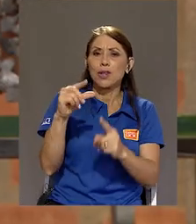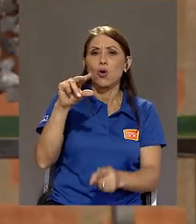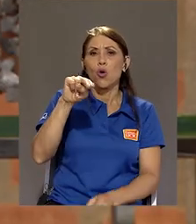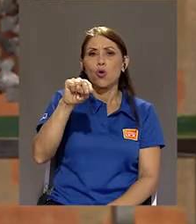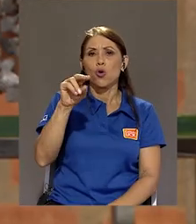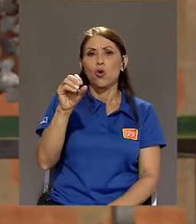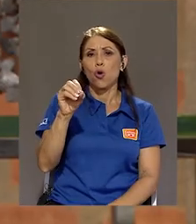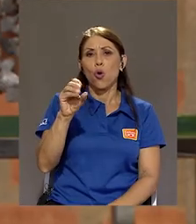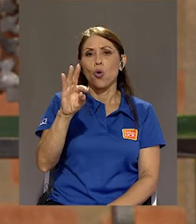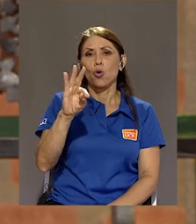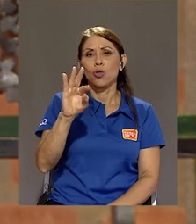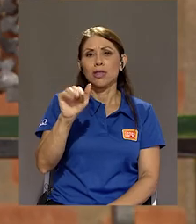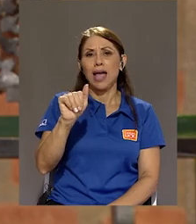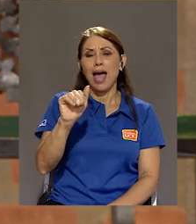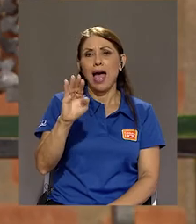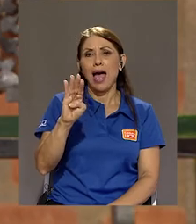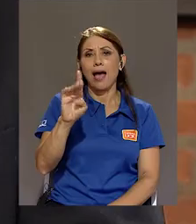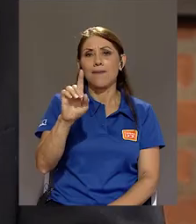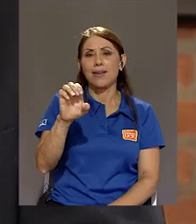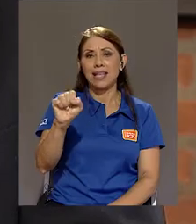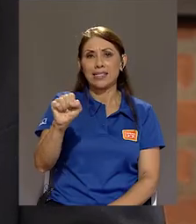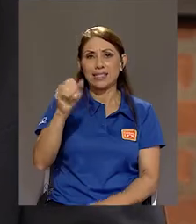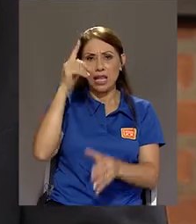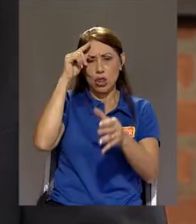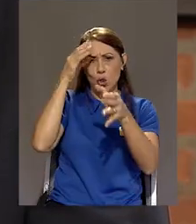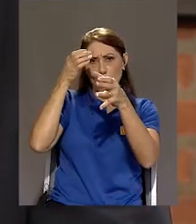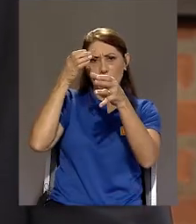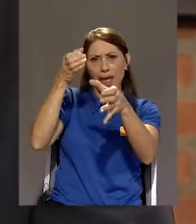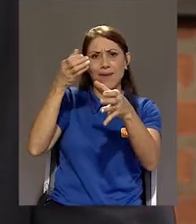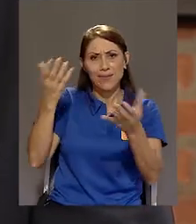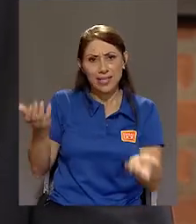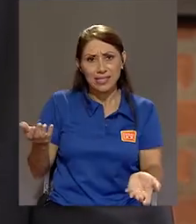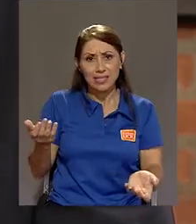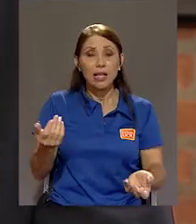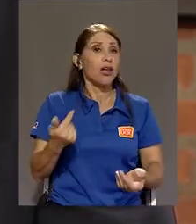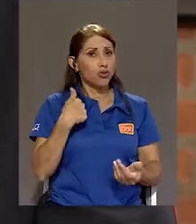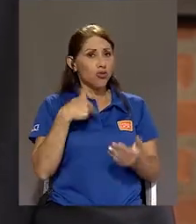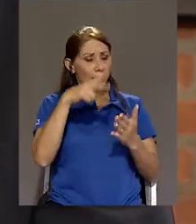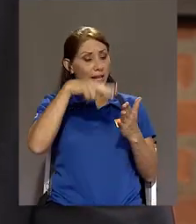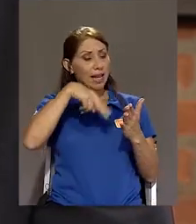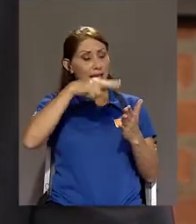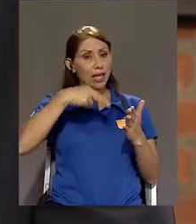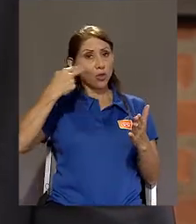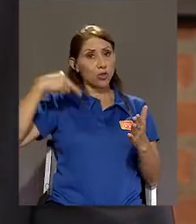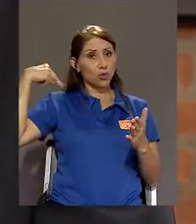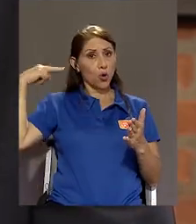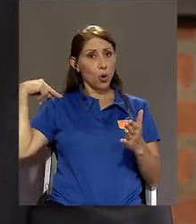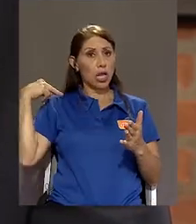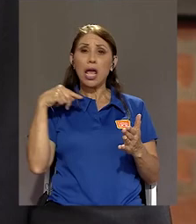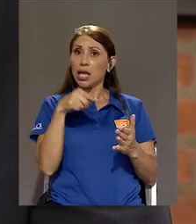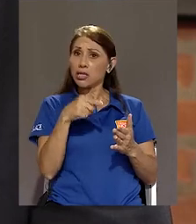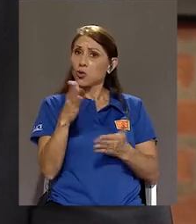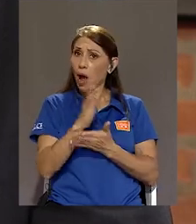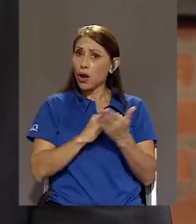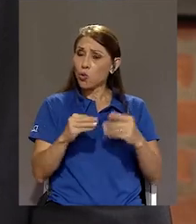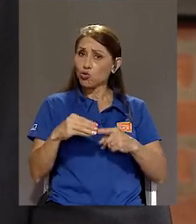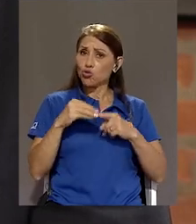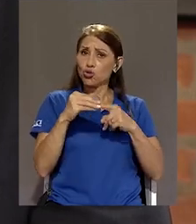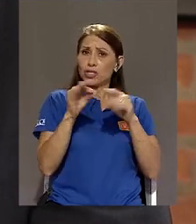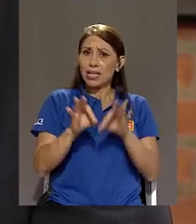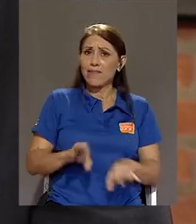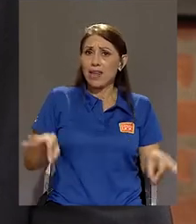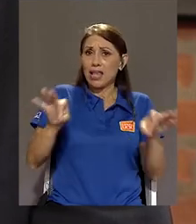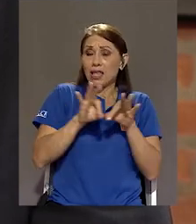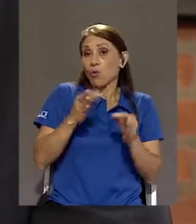Lo que yo recuerdo de la historia que he leído, era algo significativo, y posiblemente